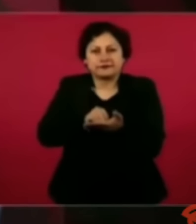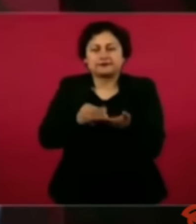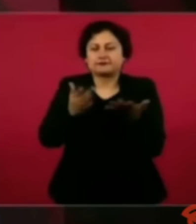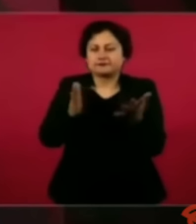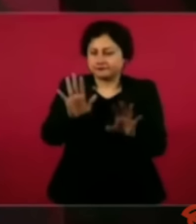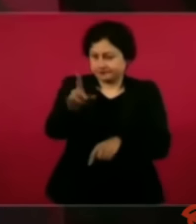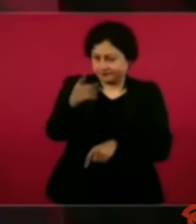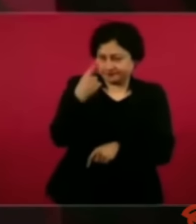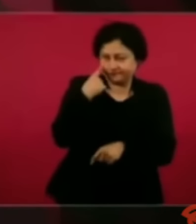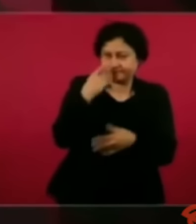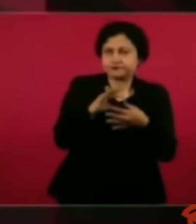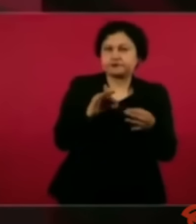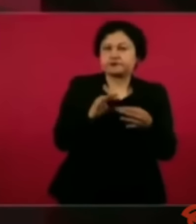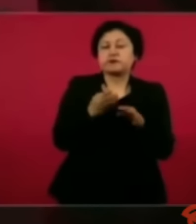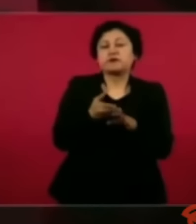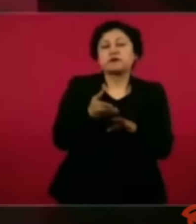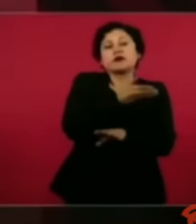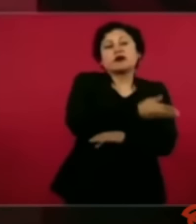reformando el 27